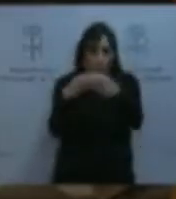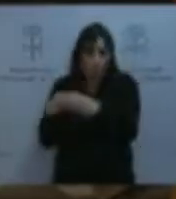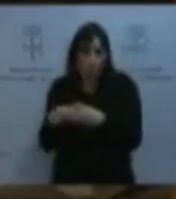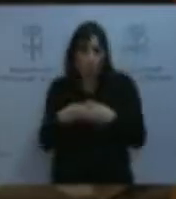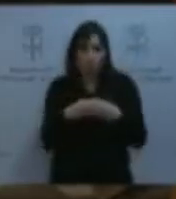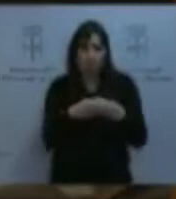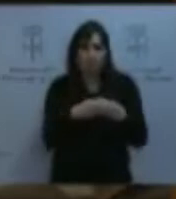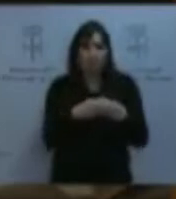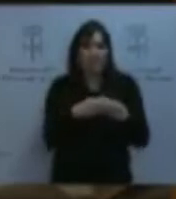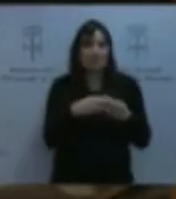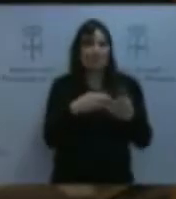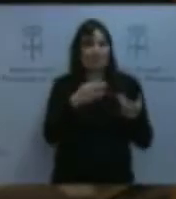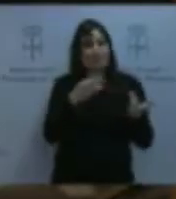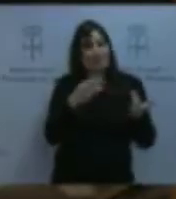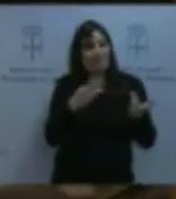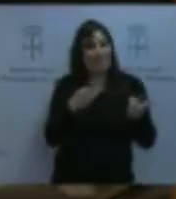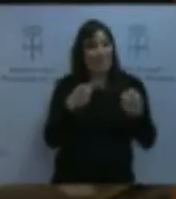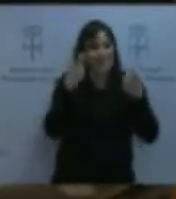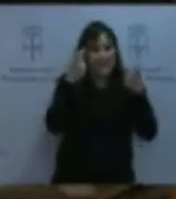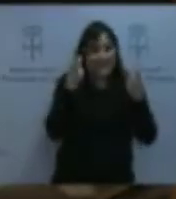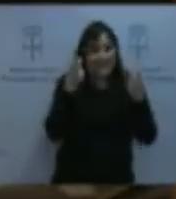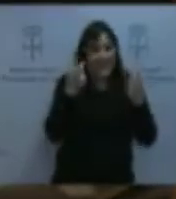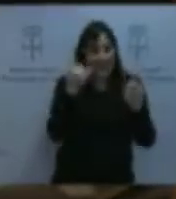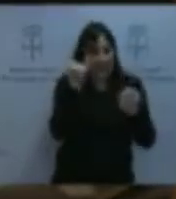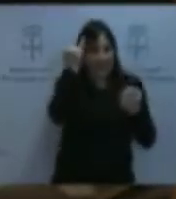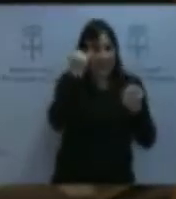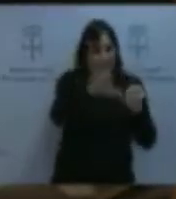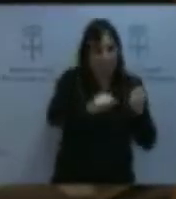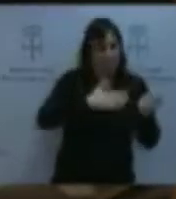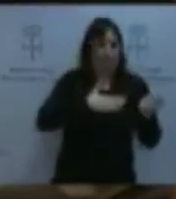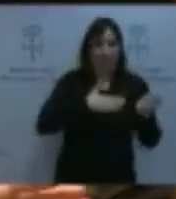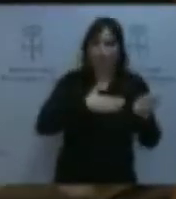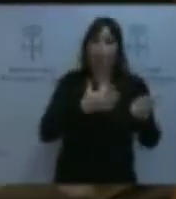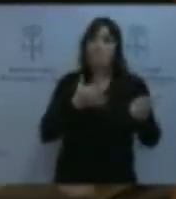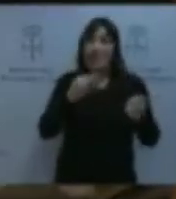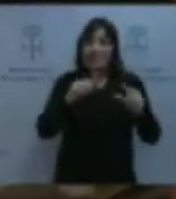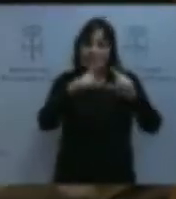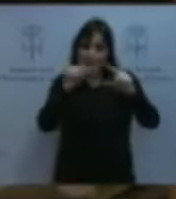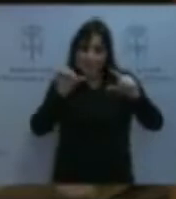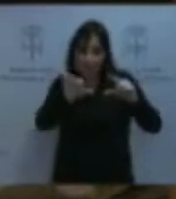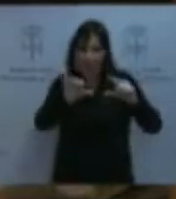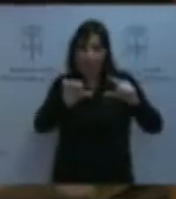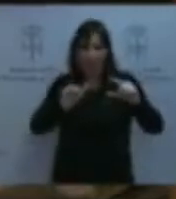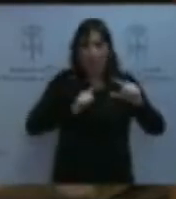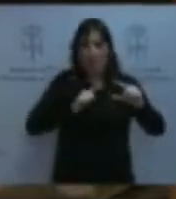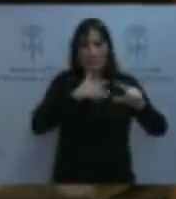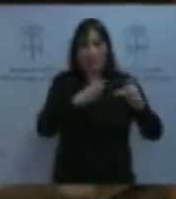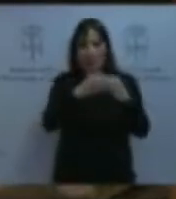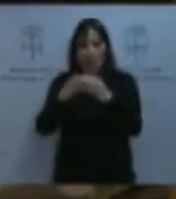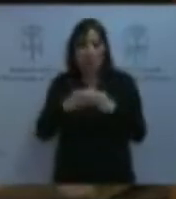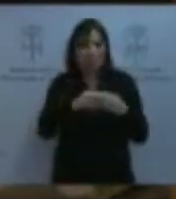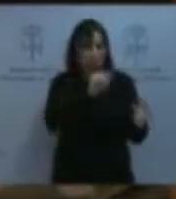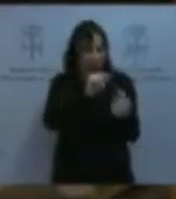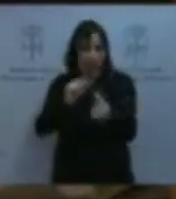menos que el área central se utilice en las disputas internas de los partidos. Eso sería muy preocupante. Tampoco sería buena